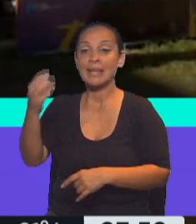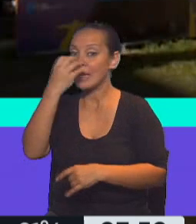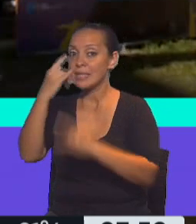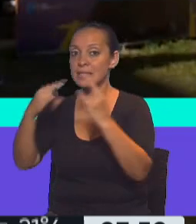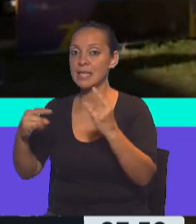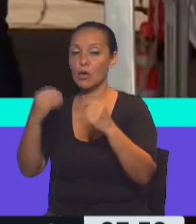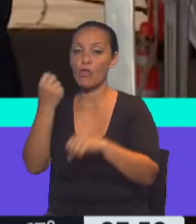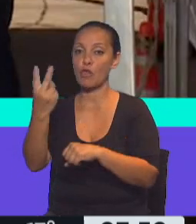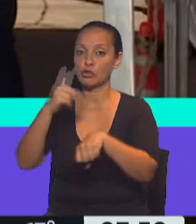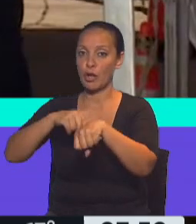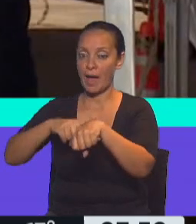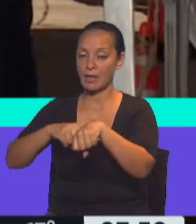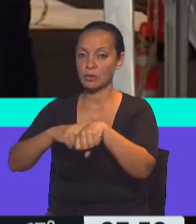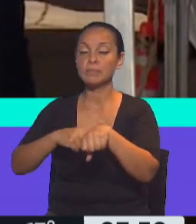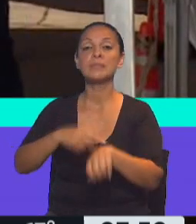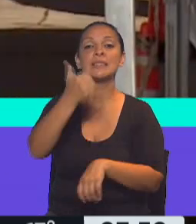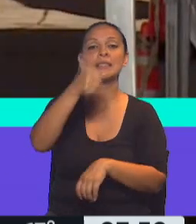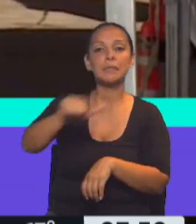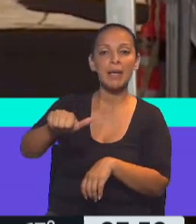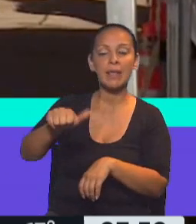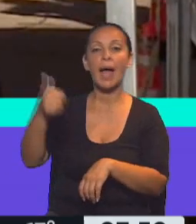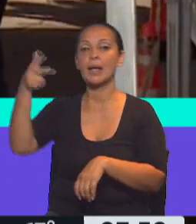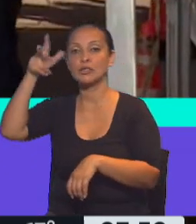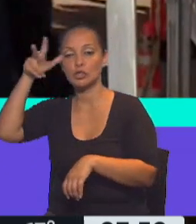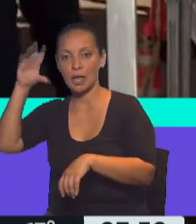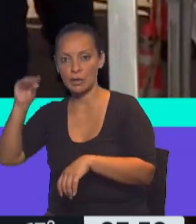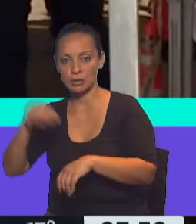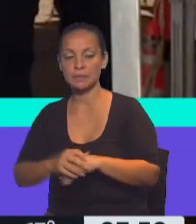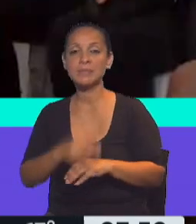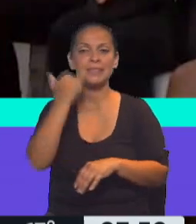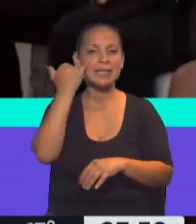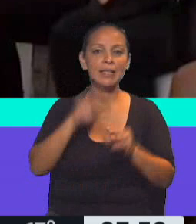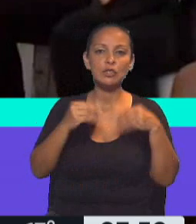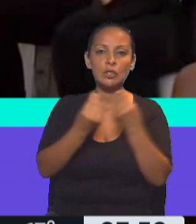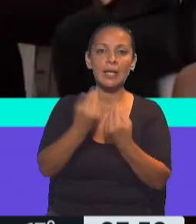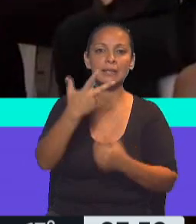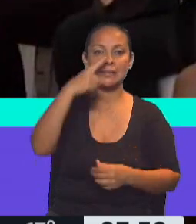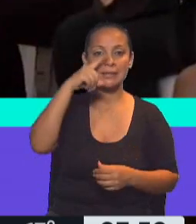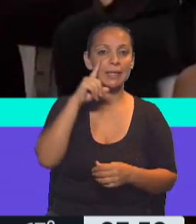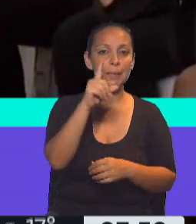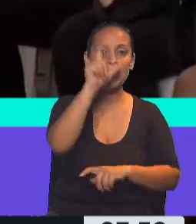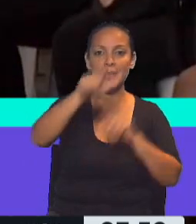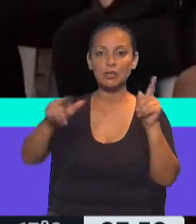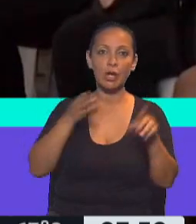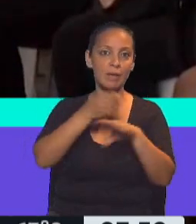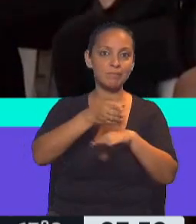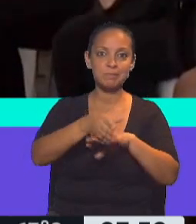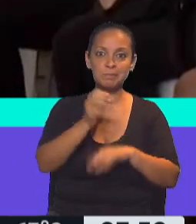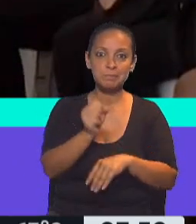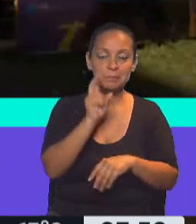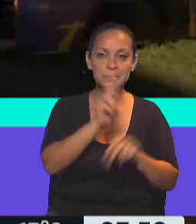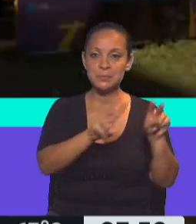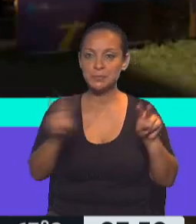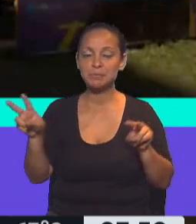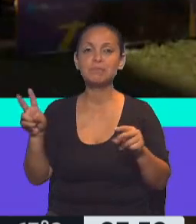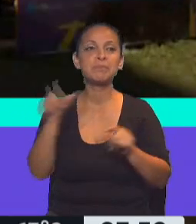diarias, 18:30 y 20 horas. Ya llevamos 37.000 personas acá en la ciudad de Mar del Plata, así que estamos muy contentos. El